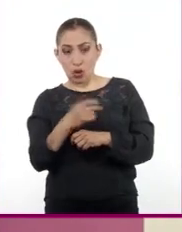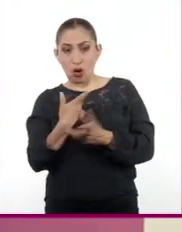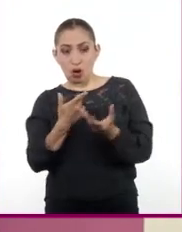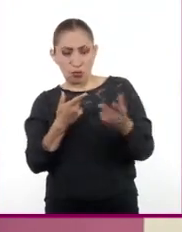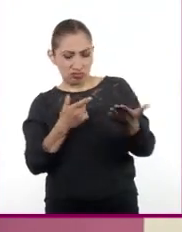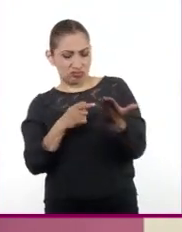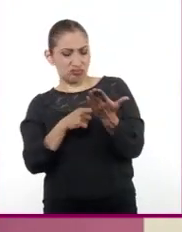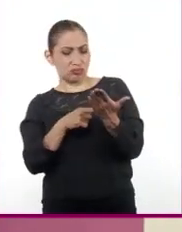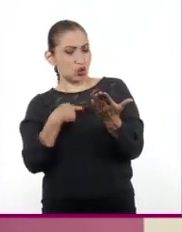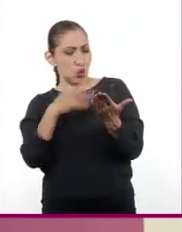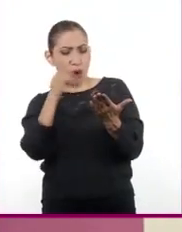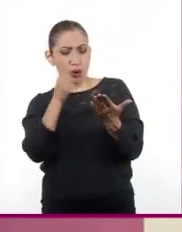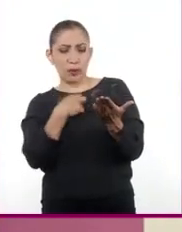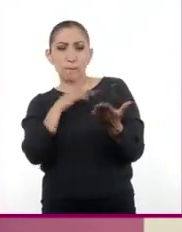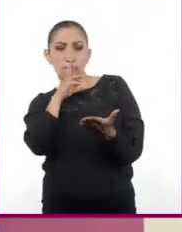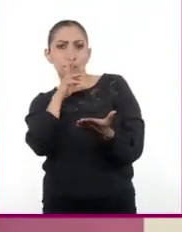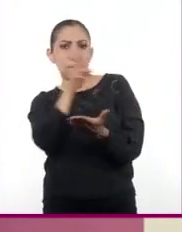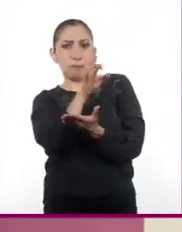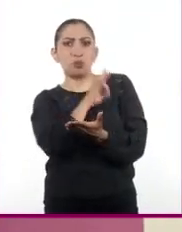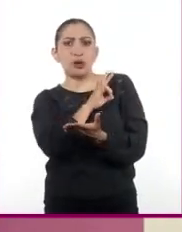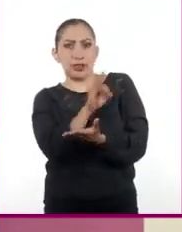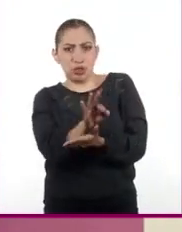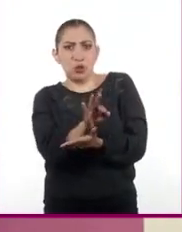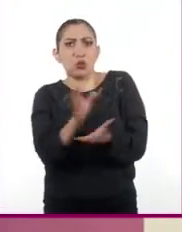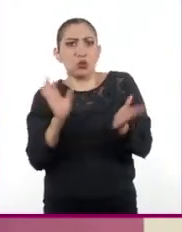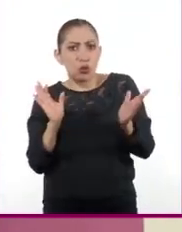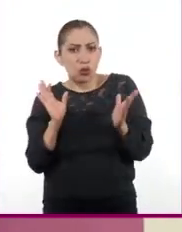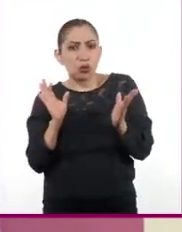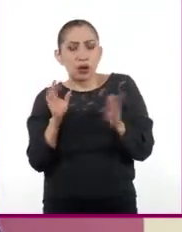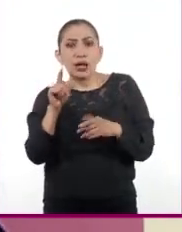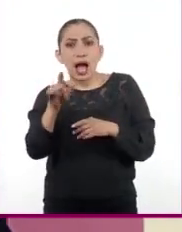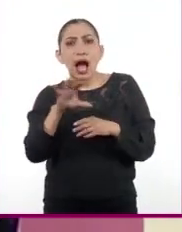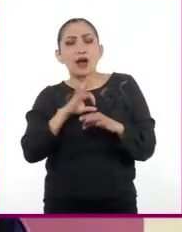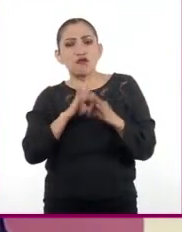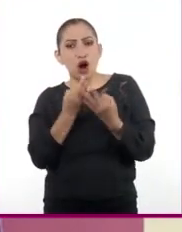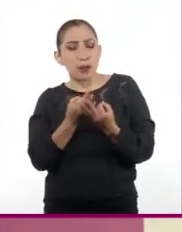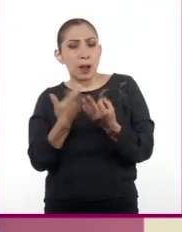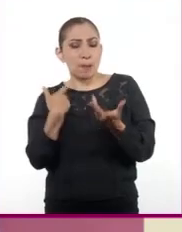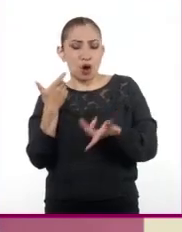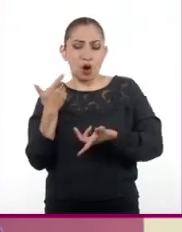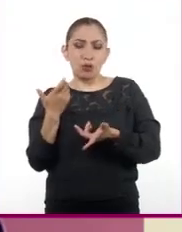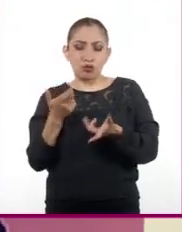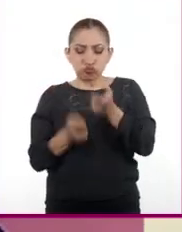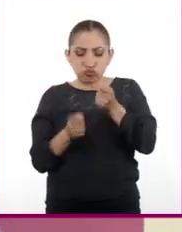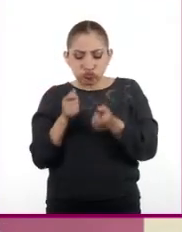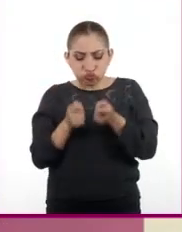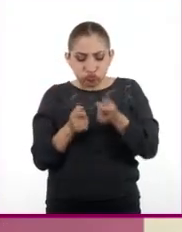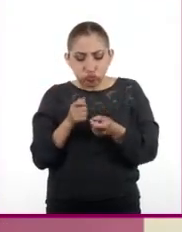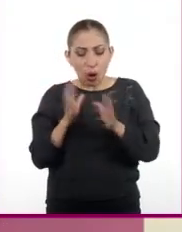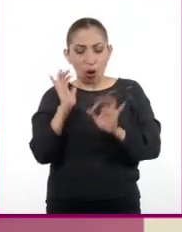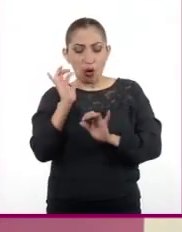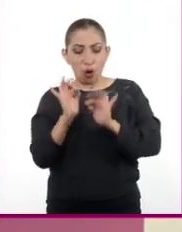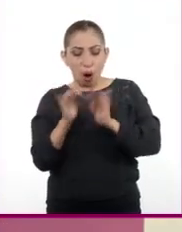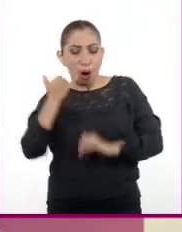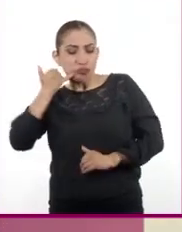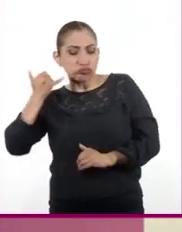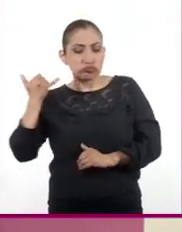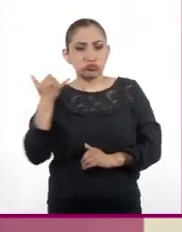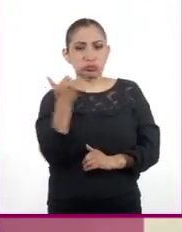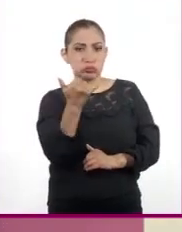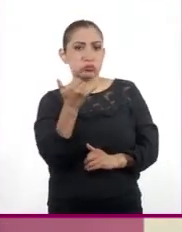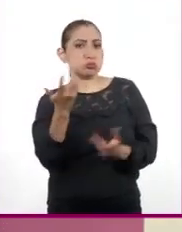que hay mecanismos para ejercerlo, que hay formas, que puede ser por la vía escrita, puede ser llamando por